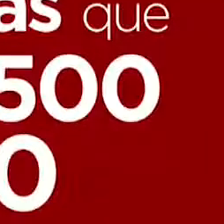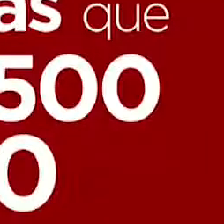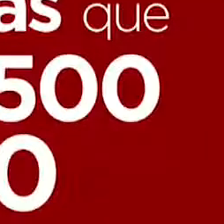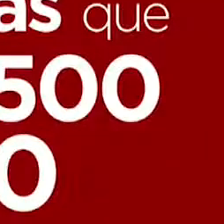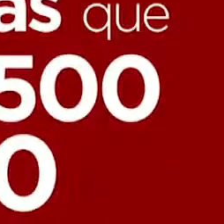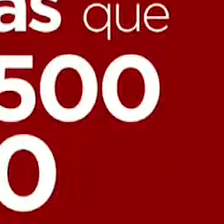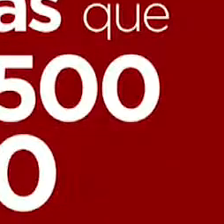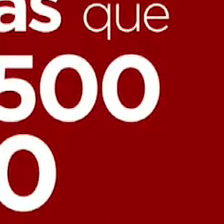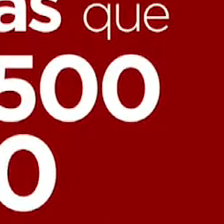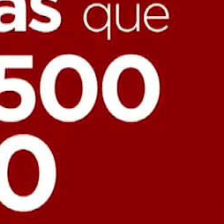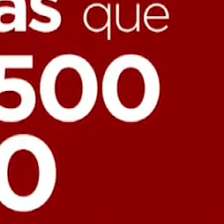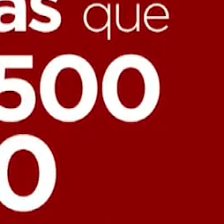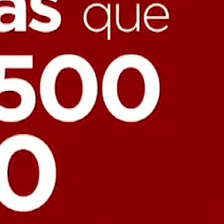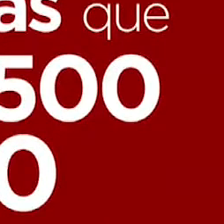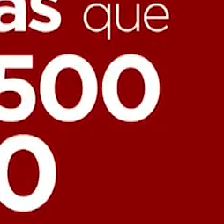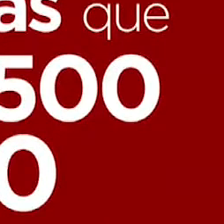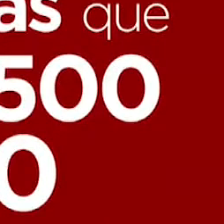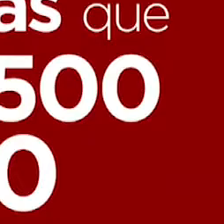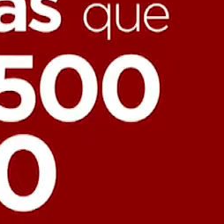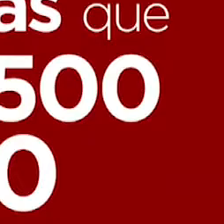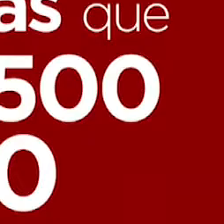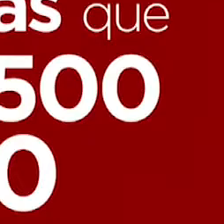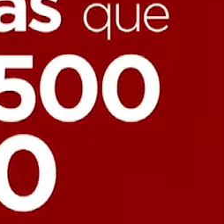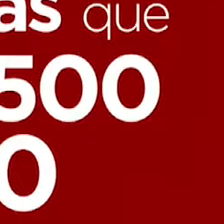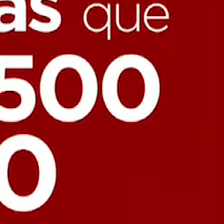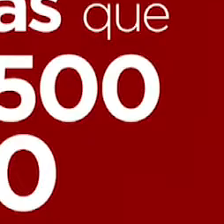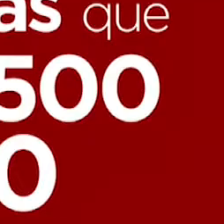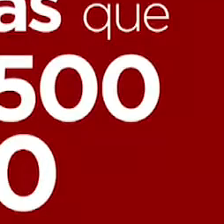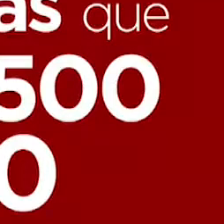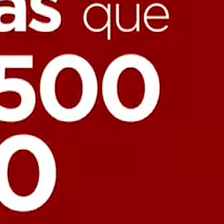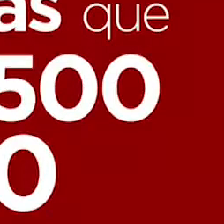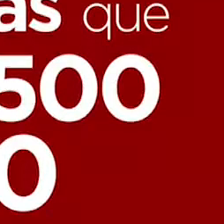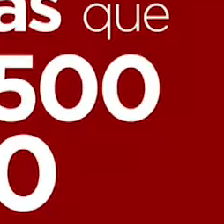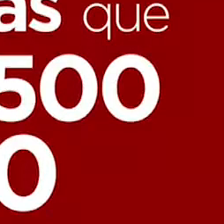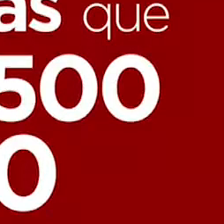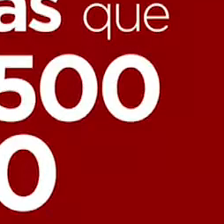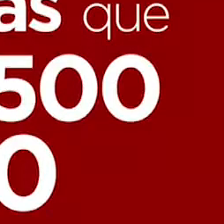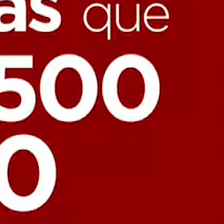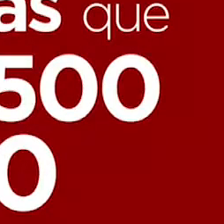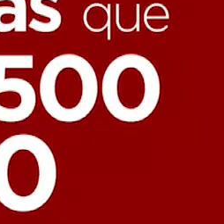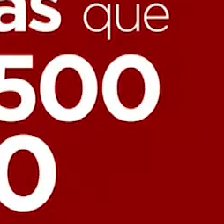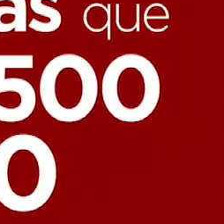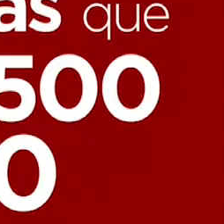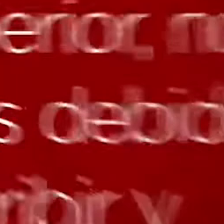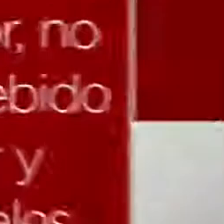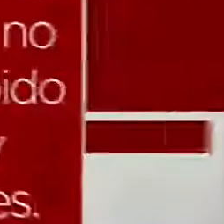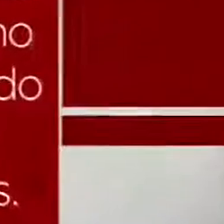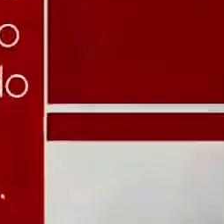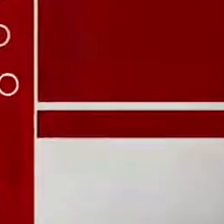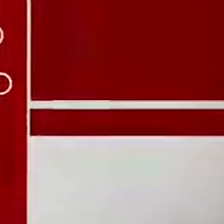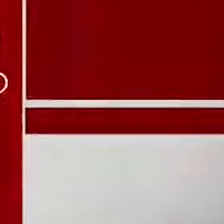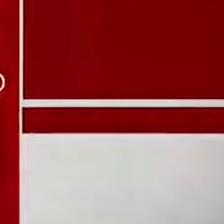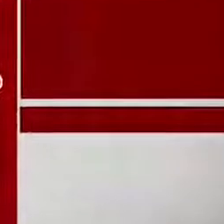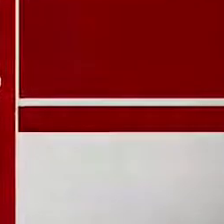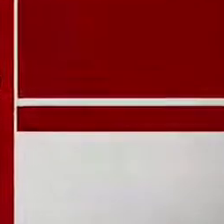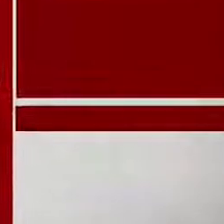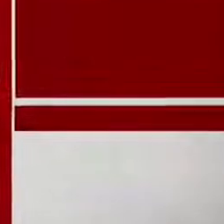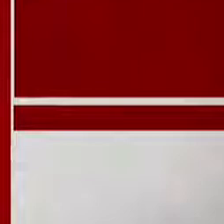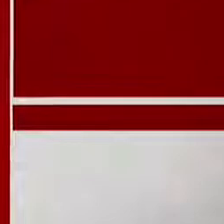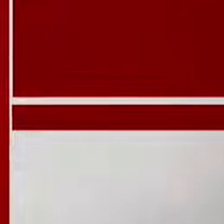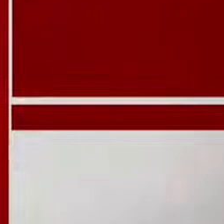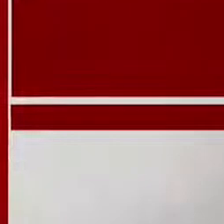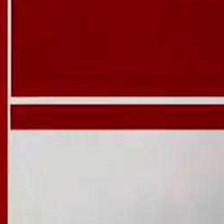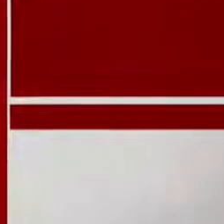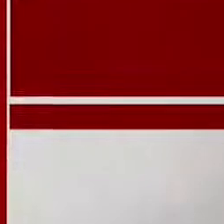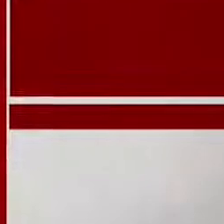les aplican multas por las condenas que van desde 500 a 1.500 millones de pesos. Los antecedentes judiciales también han